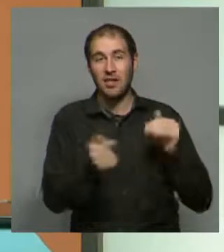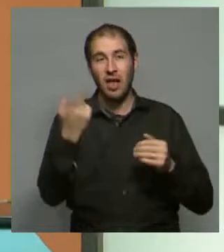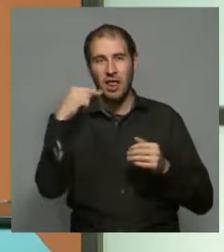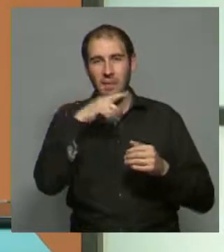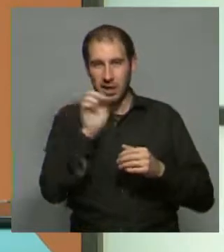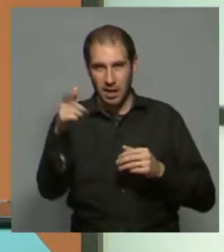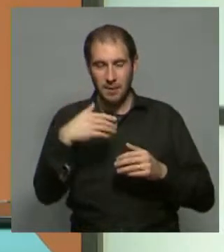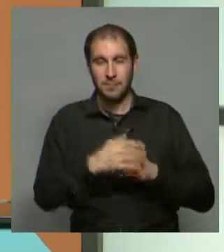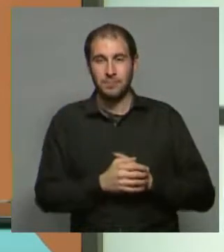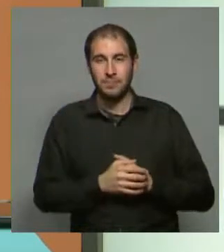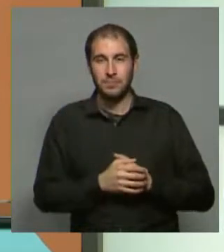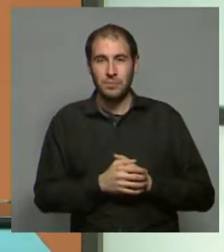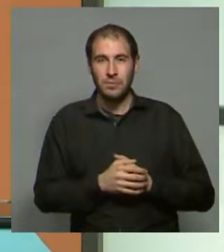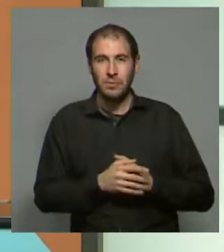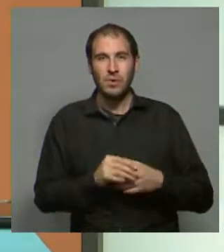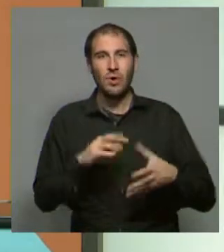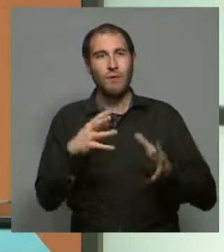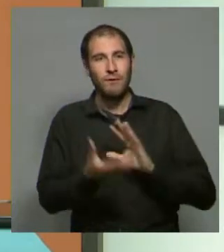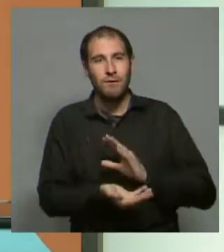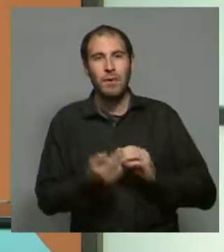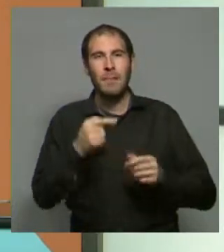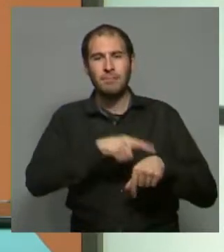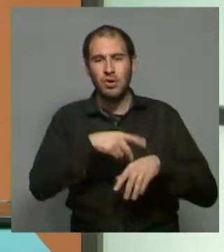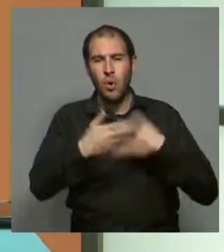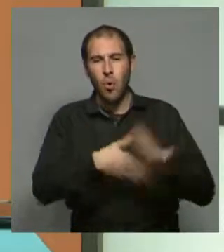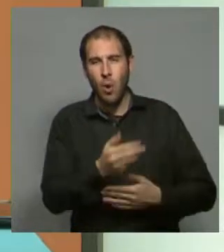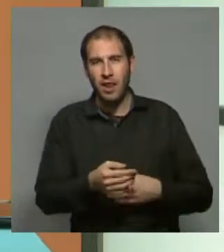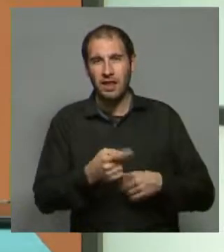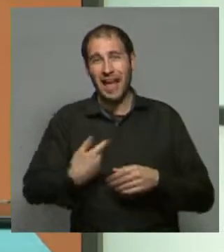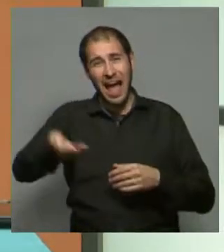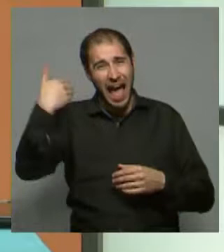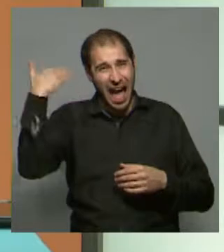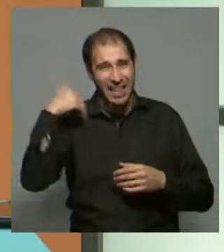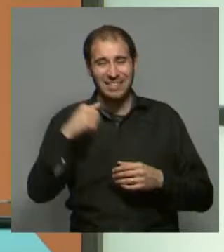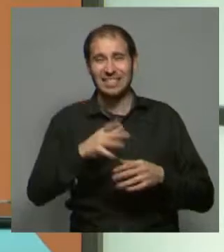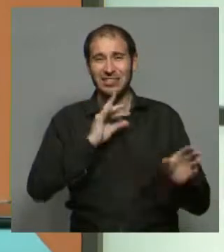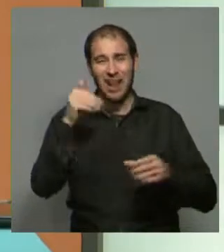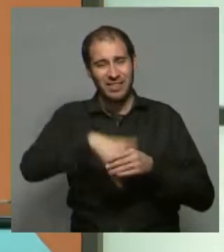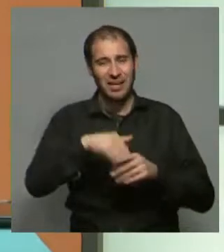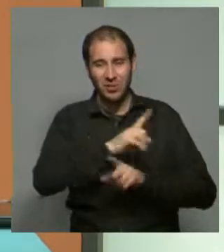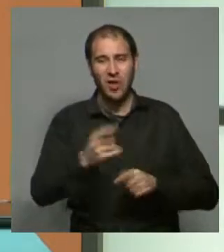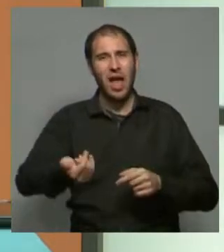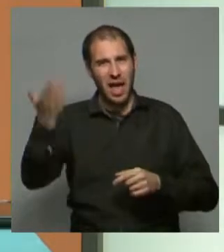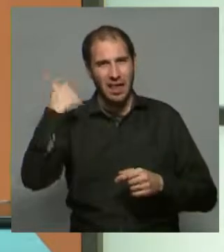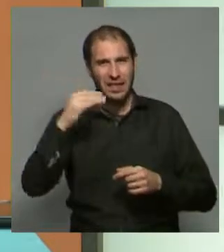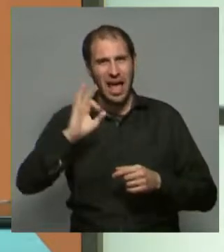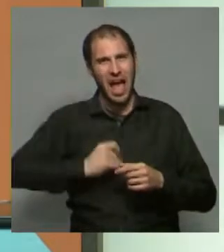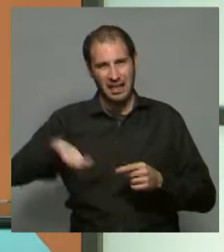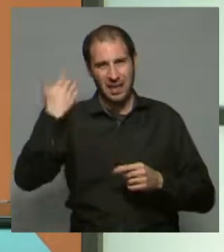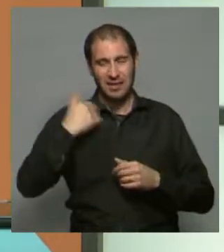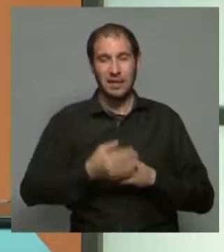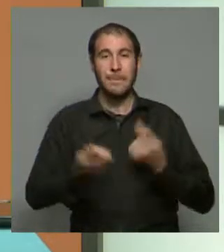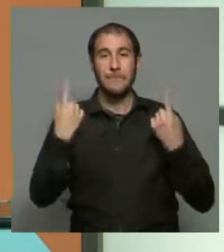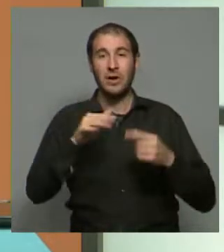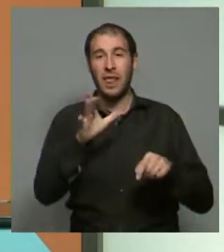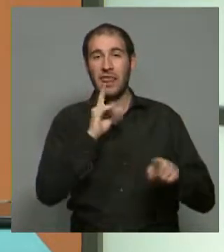alemán y que va de algún modo a tener sus primeros minutos. Hace mucho tiempo que no estaba en la selección argentina, lo estuvo hace algunos años atrás, pero